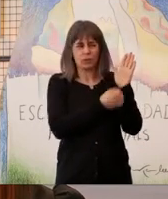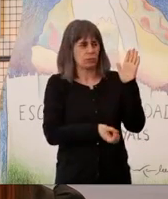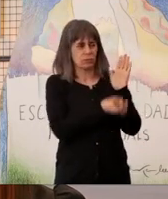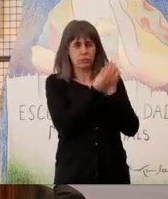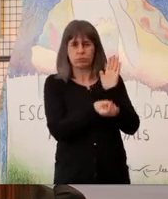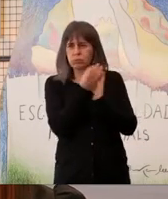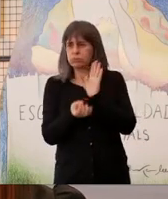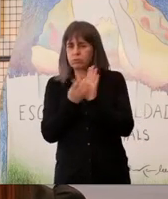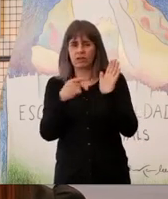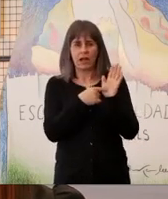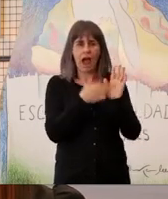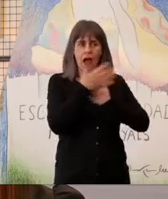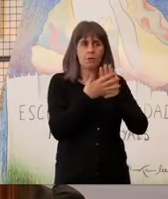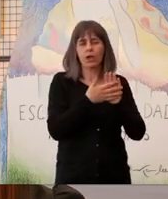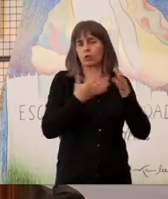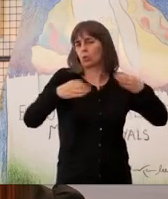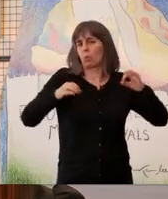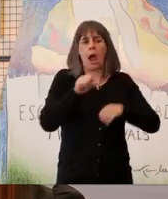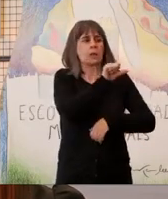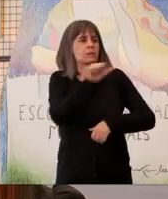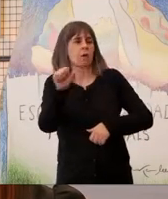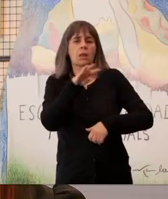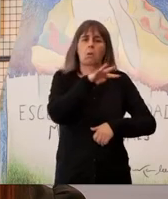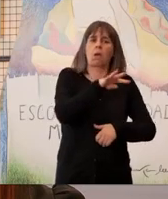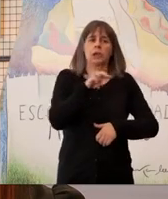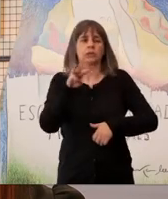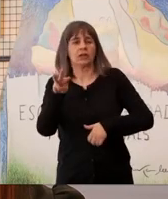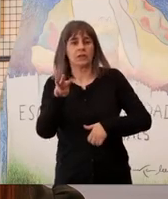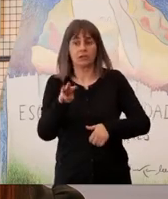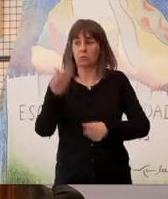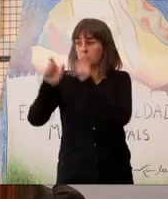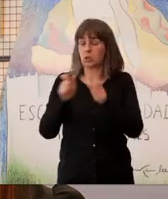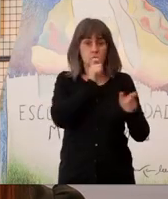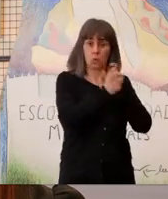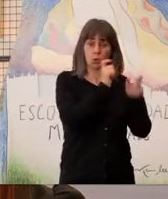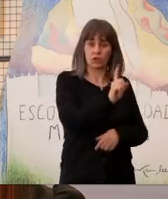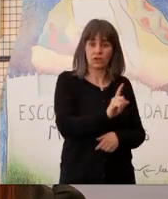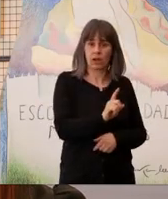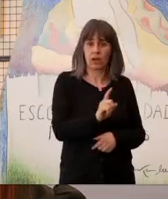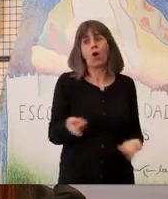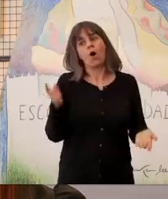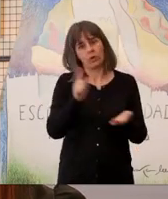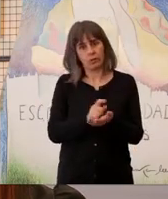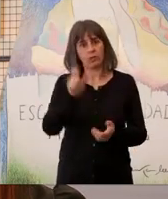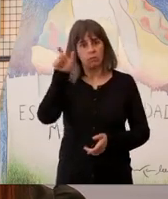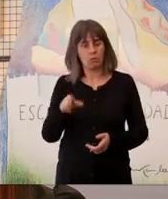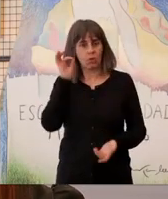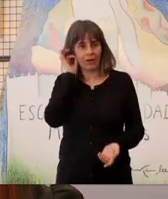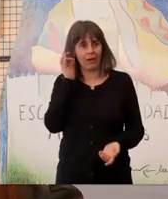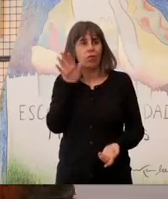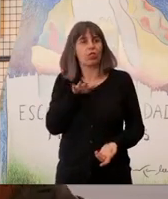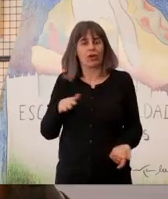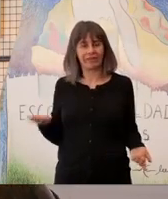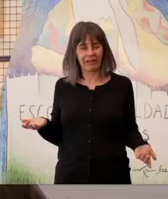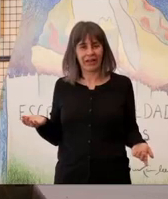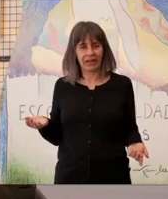considerándolo que sería lo normal y que nadie protestaba digo una vez más nosotras estamos en las nubes porque si esto se